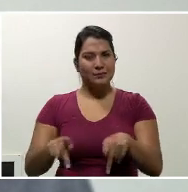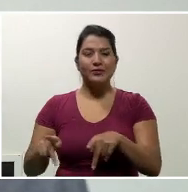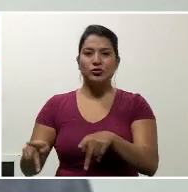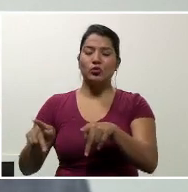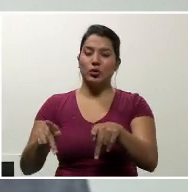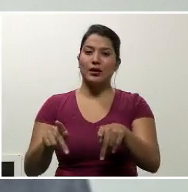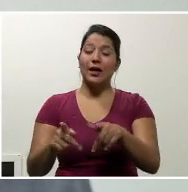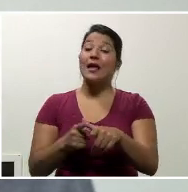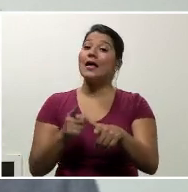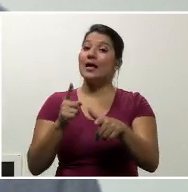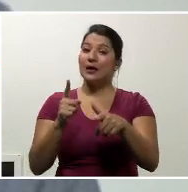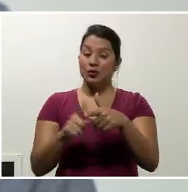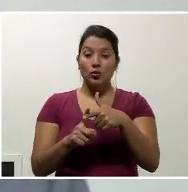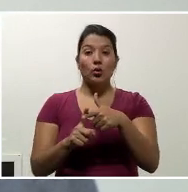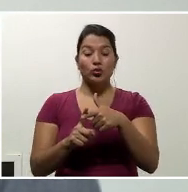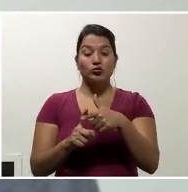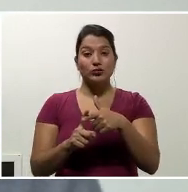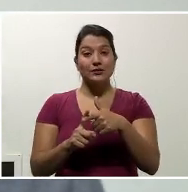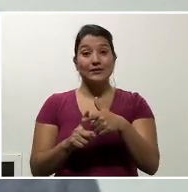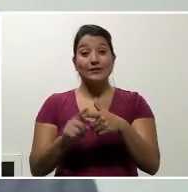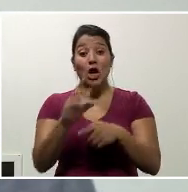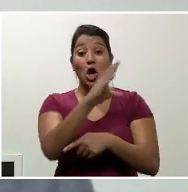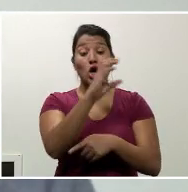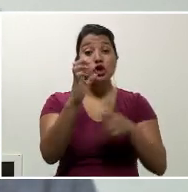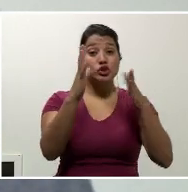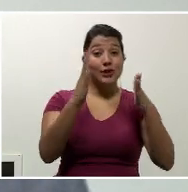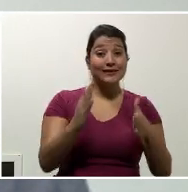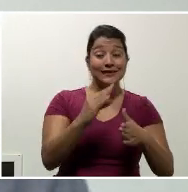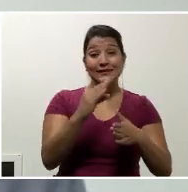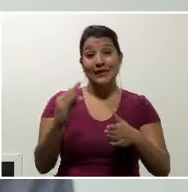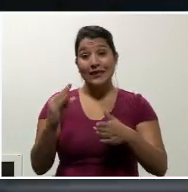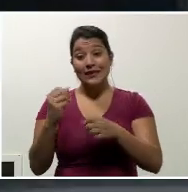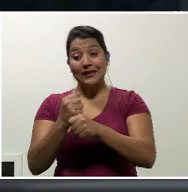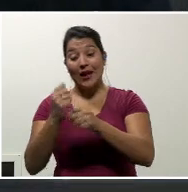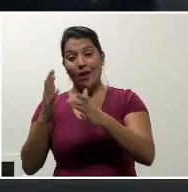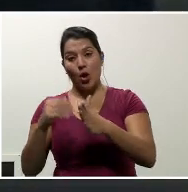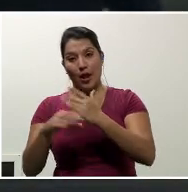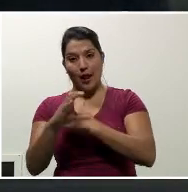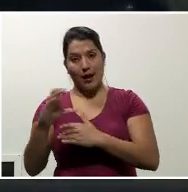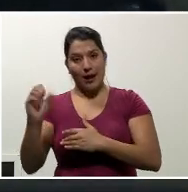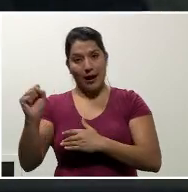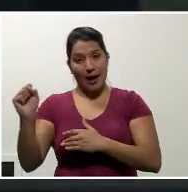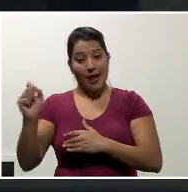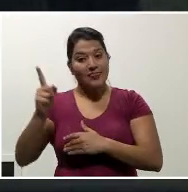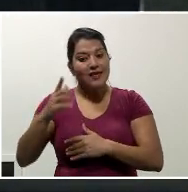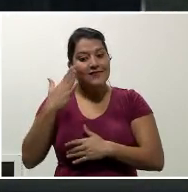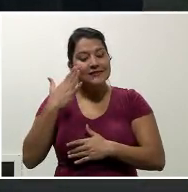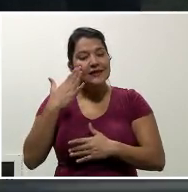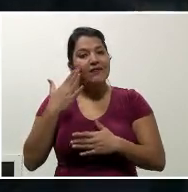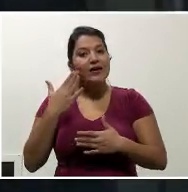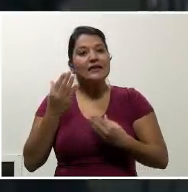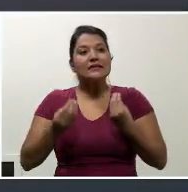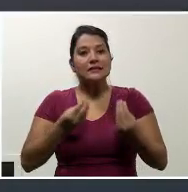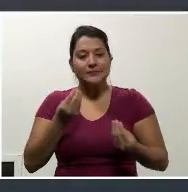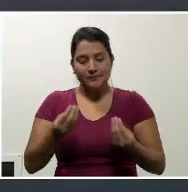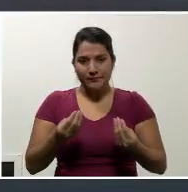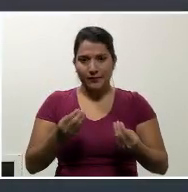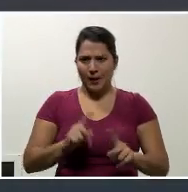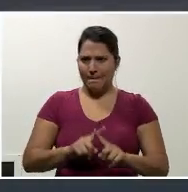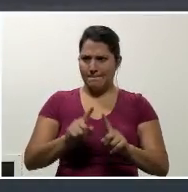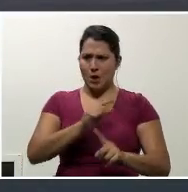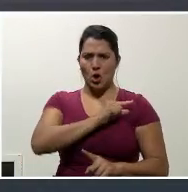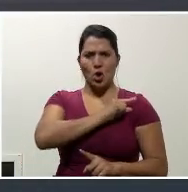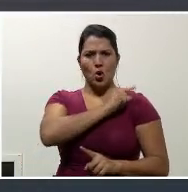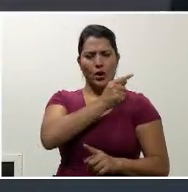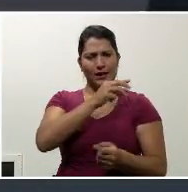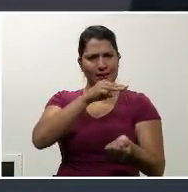de esto es lo que el pueblo costarricense y los trabajadores de la Caja deben conocer. Sin embargo, el gerente médico de la Caja asegura